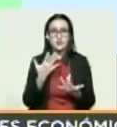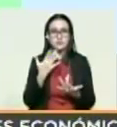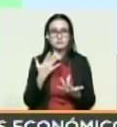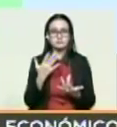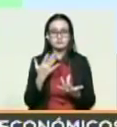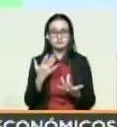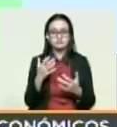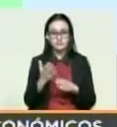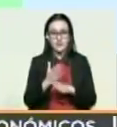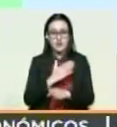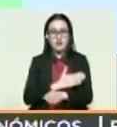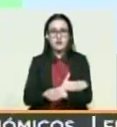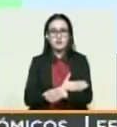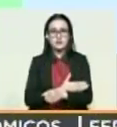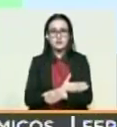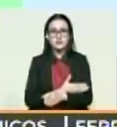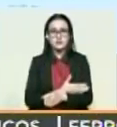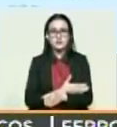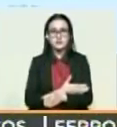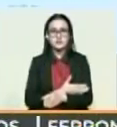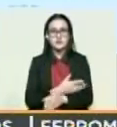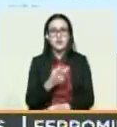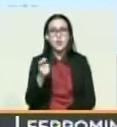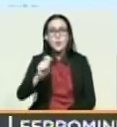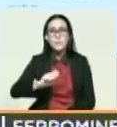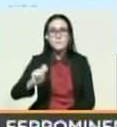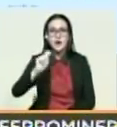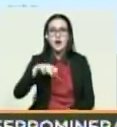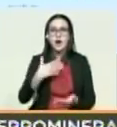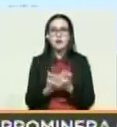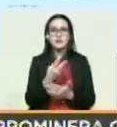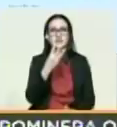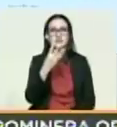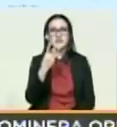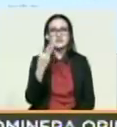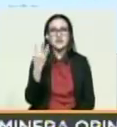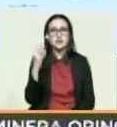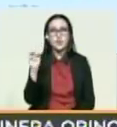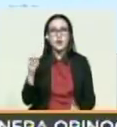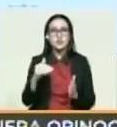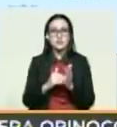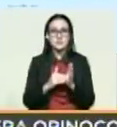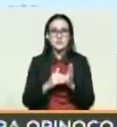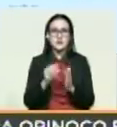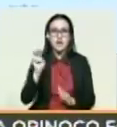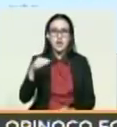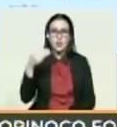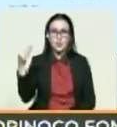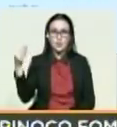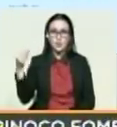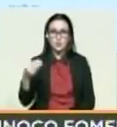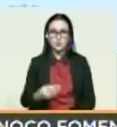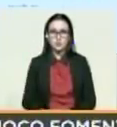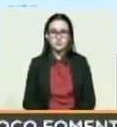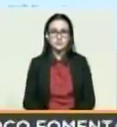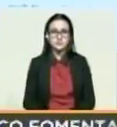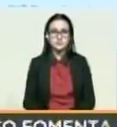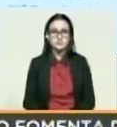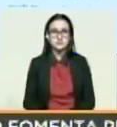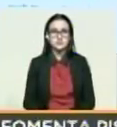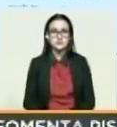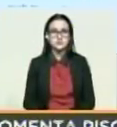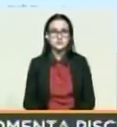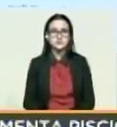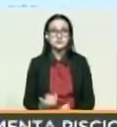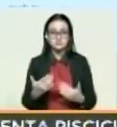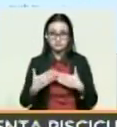inmediatamente anterior por mes hasta un máximo de 340 mil euros entonces a partir